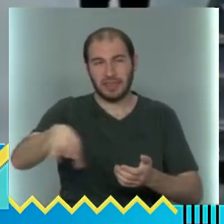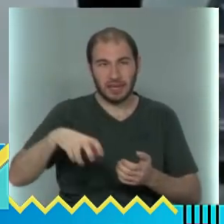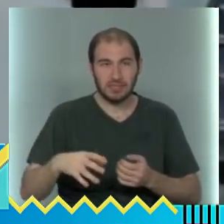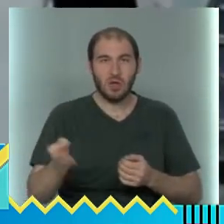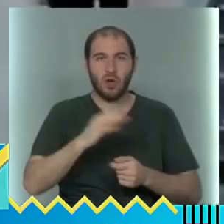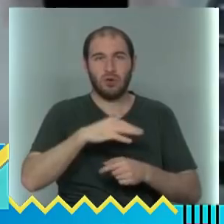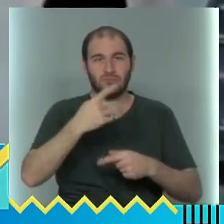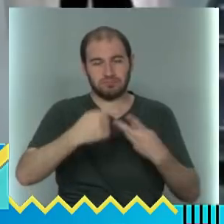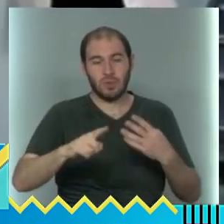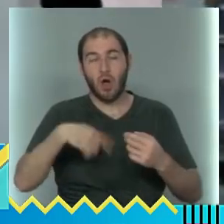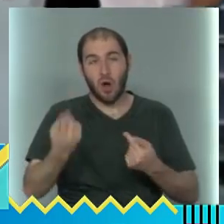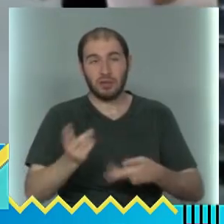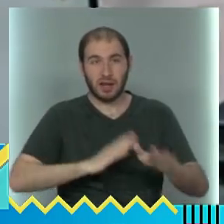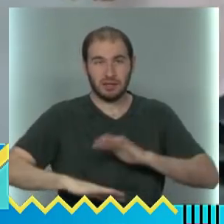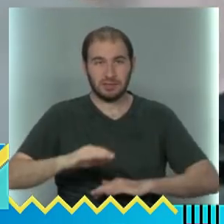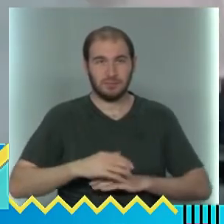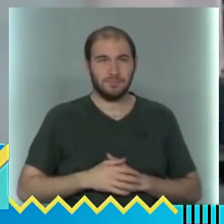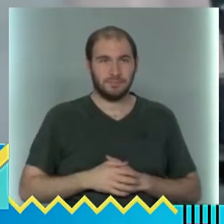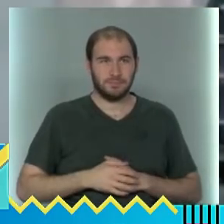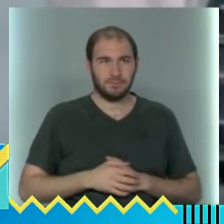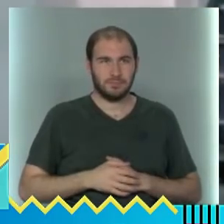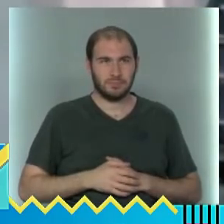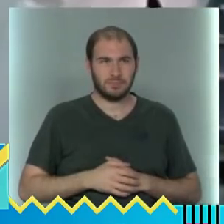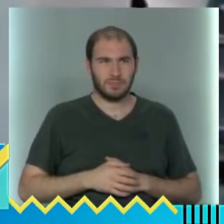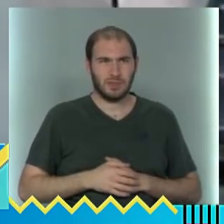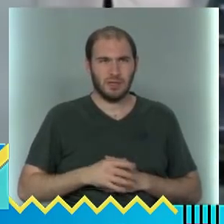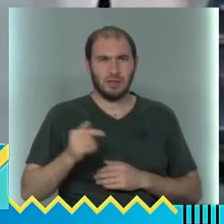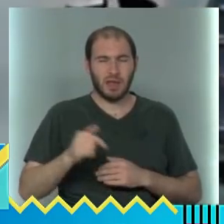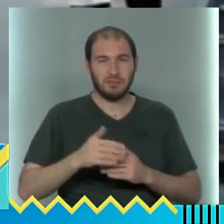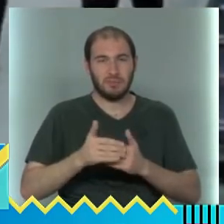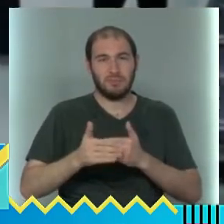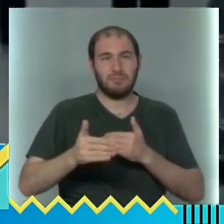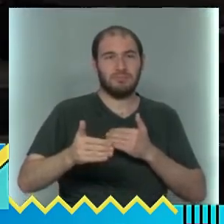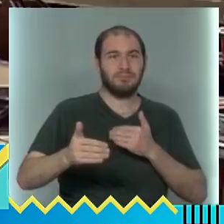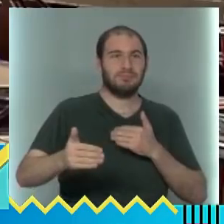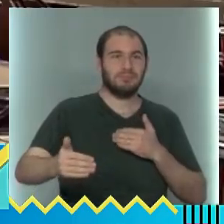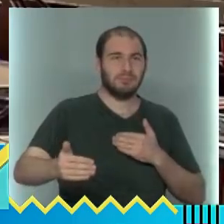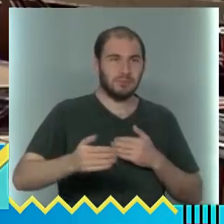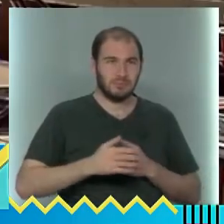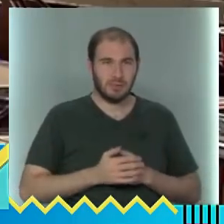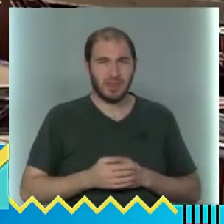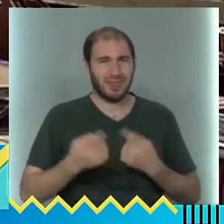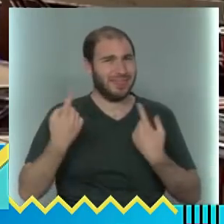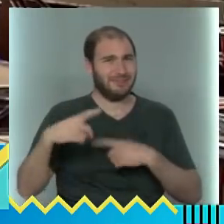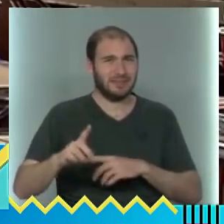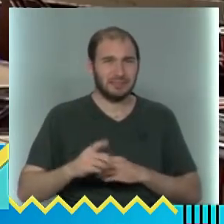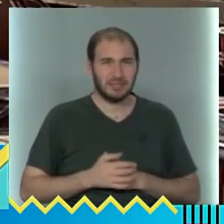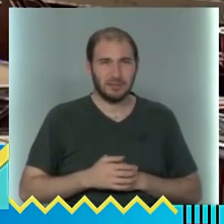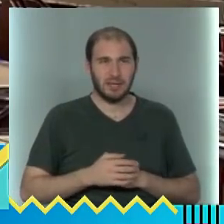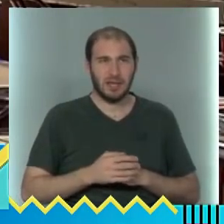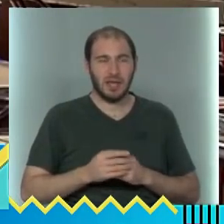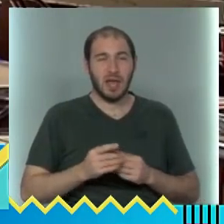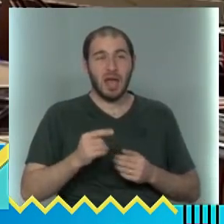o cualquier otro tipo de actividad, lo va a ir alejando, ¿no es cierto? Y al contrario, la parte